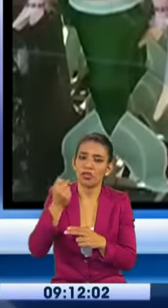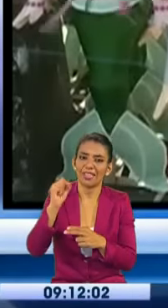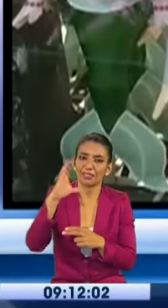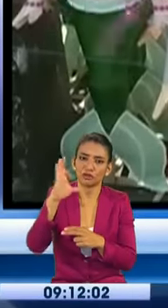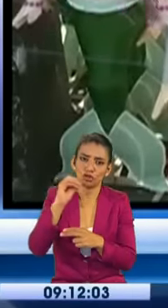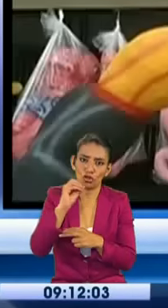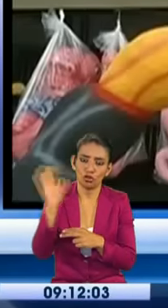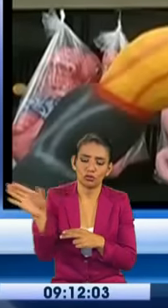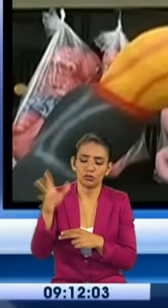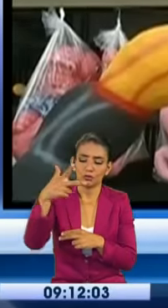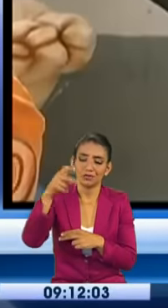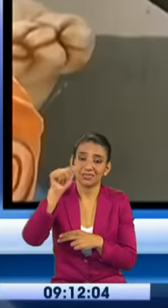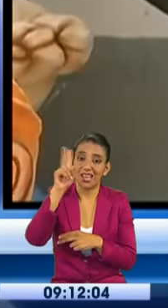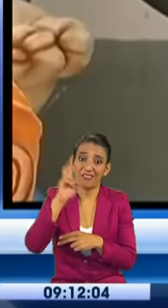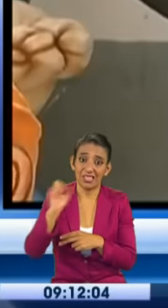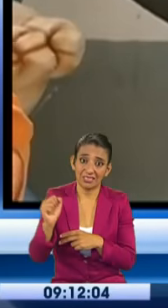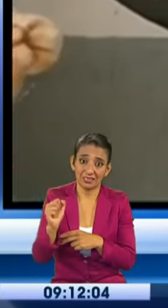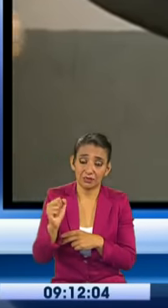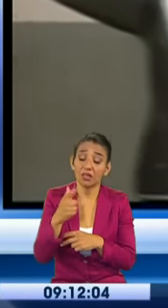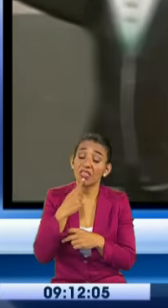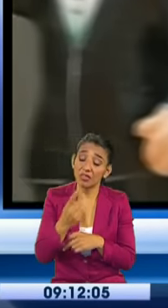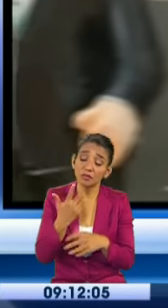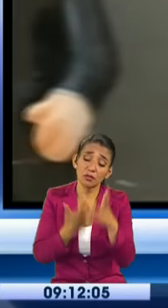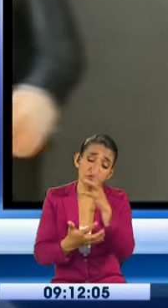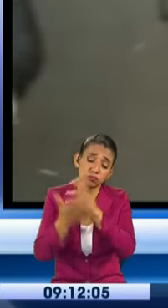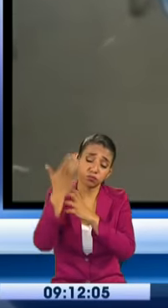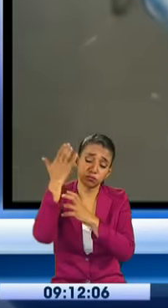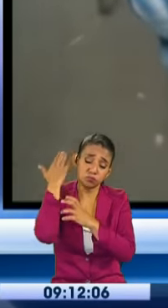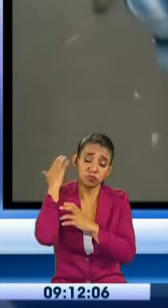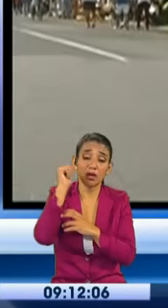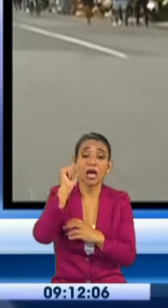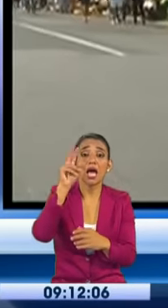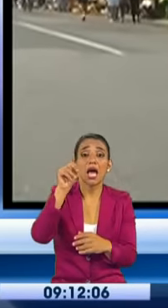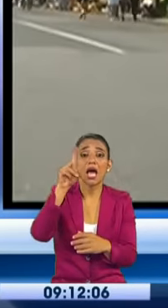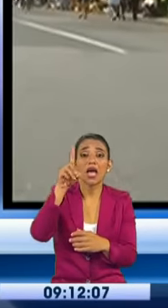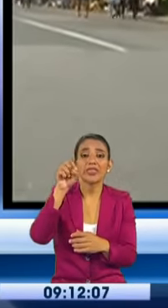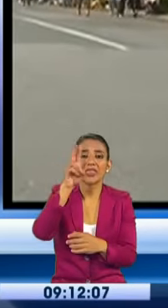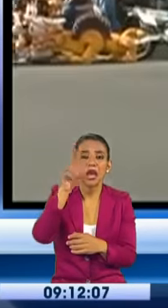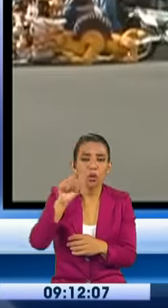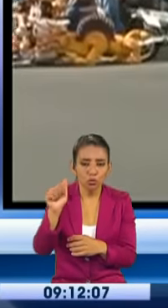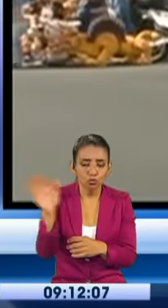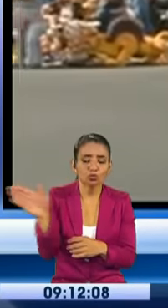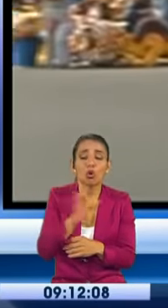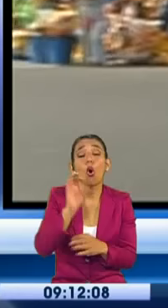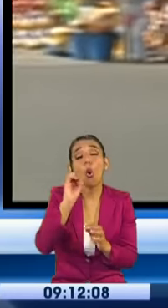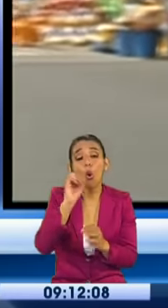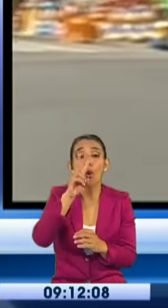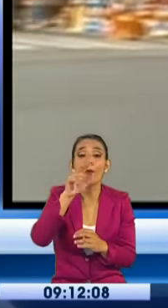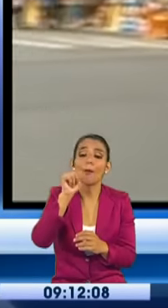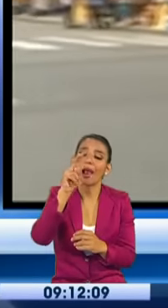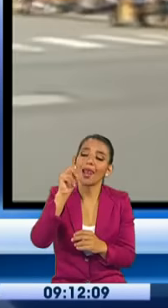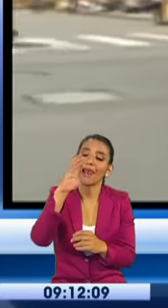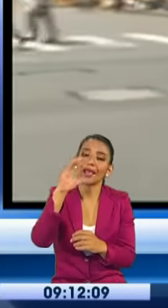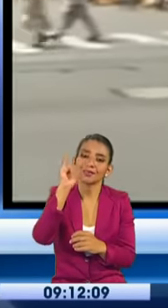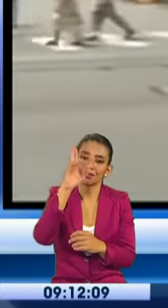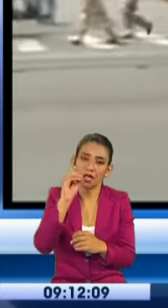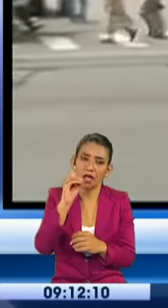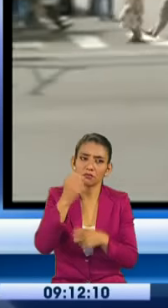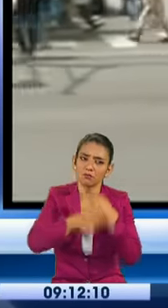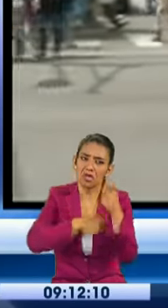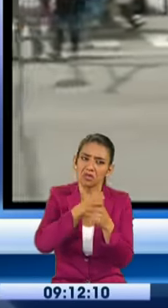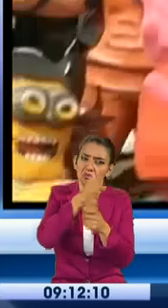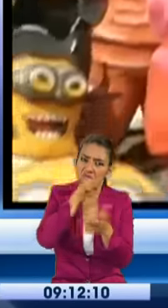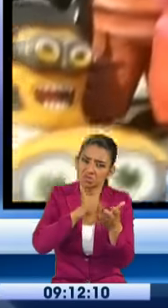Guayaquil, dice que realmente fueron los valencianos y los andaluces quienes, a través de los misioneros, en el siglo XVI y XVII ya trajeron a